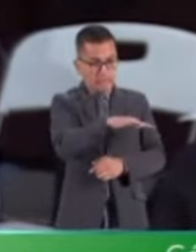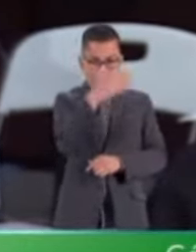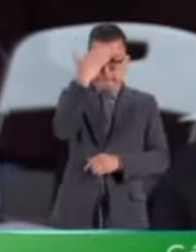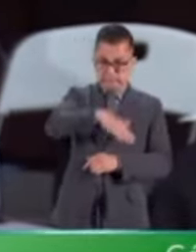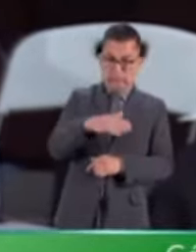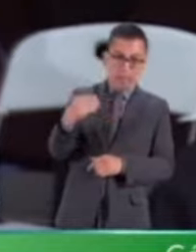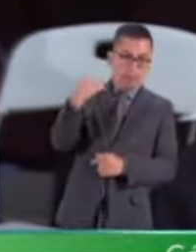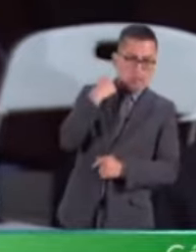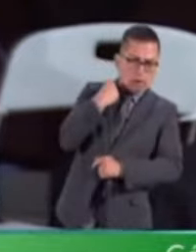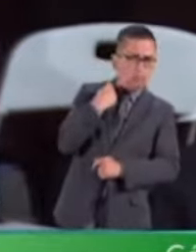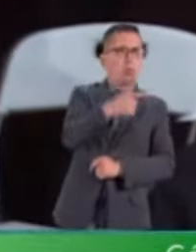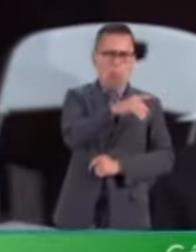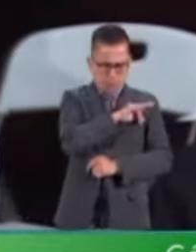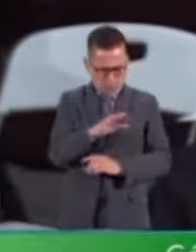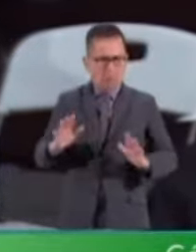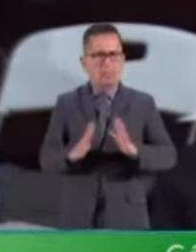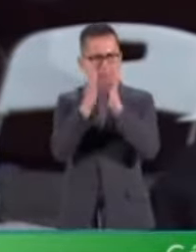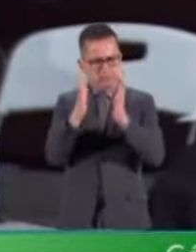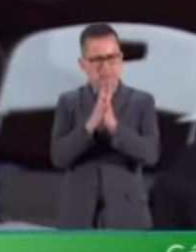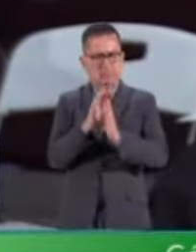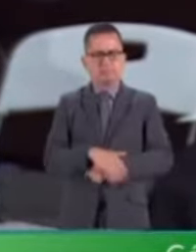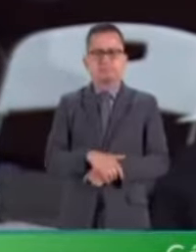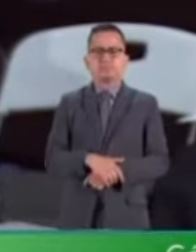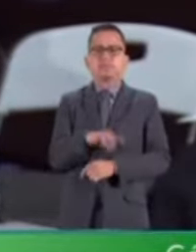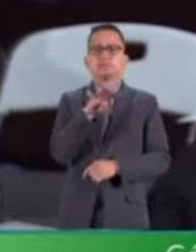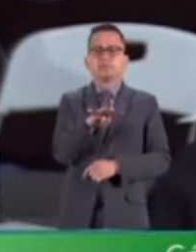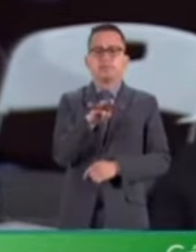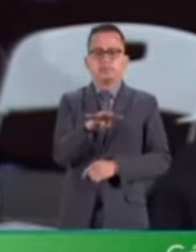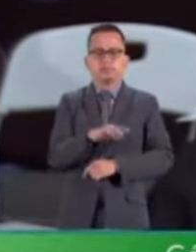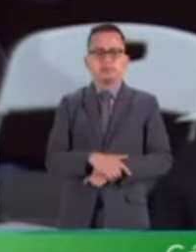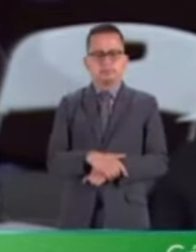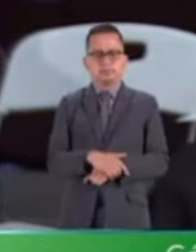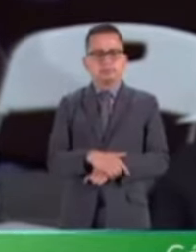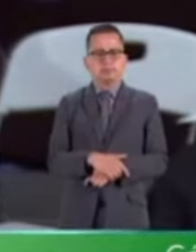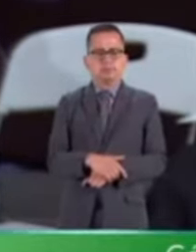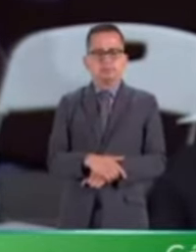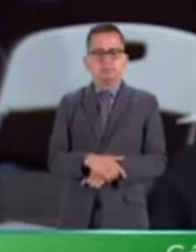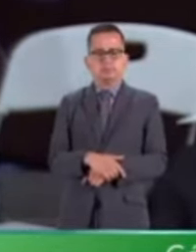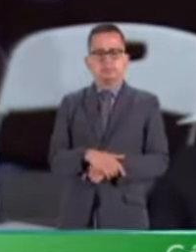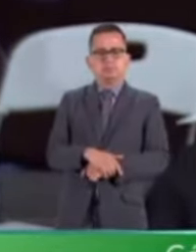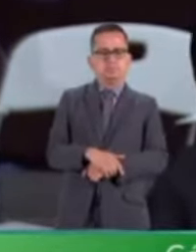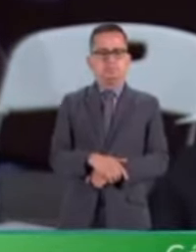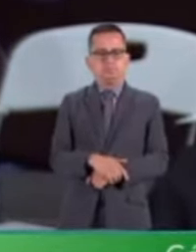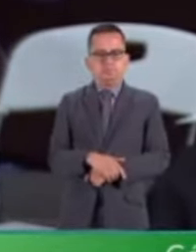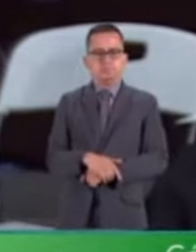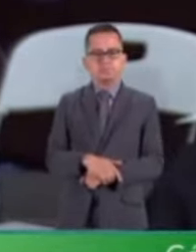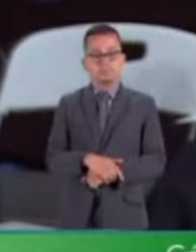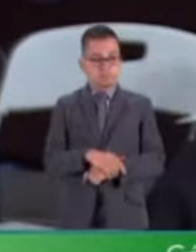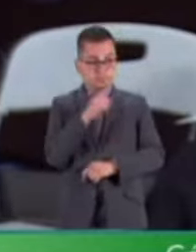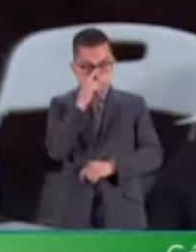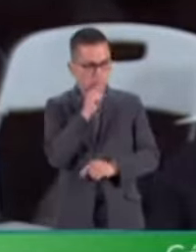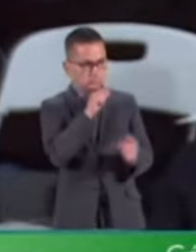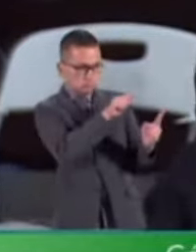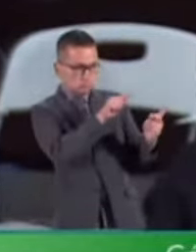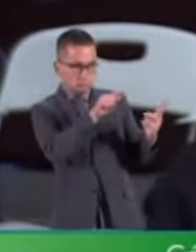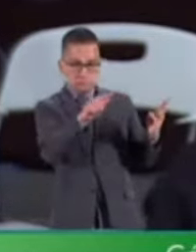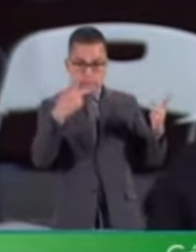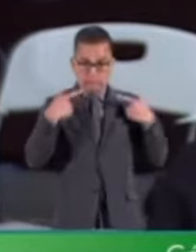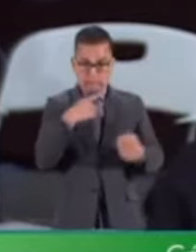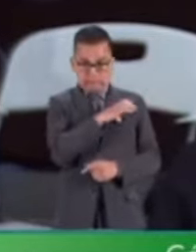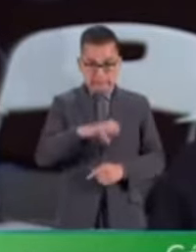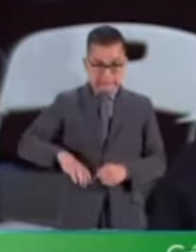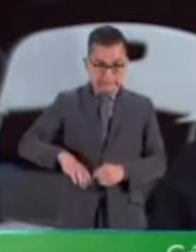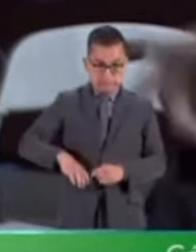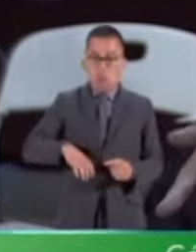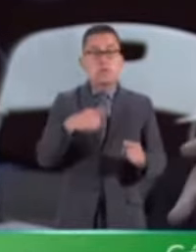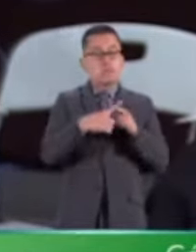puedan participar. Décimo noveno, calificarán los mejores evaluados antes de la